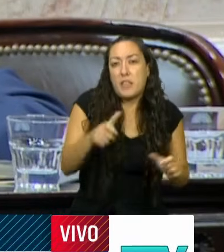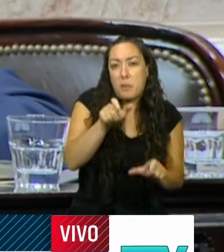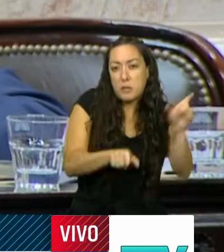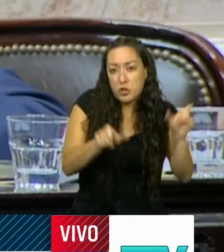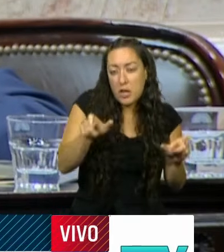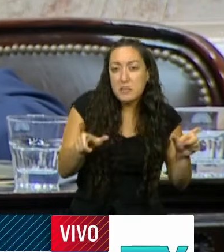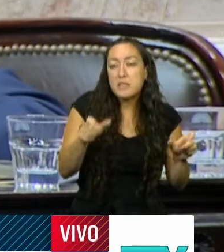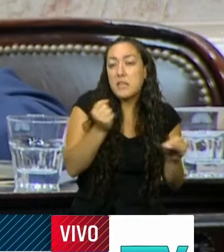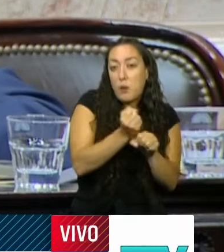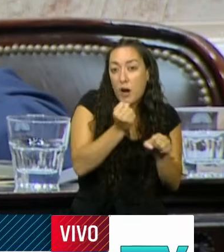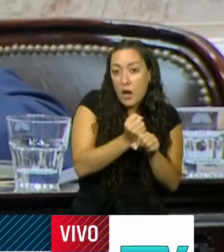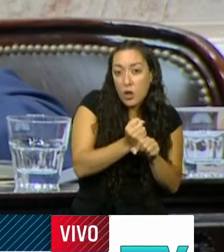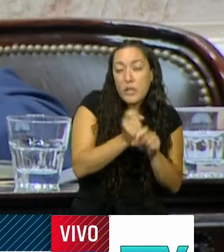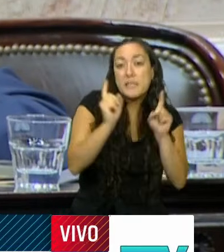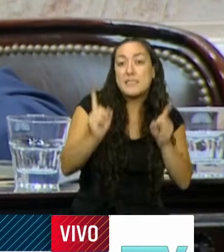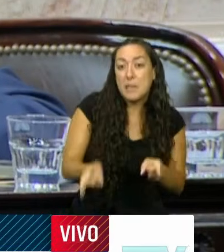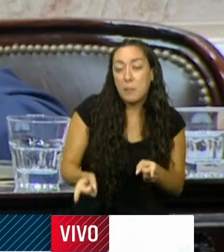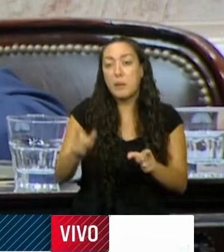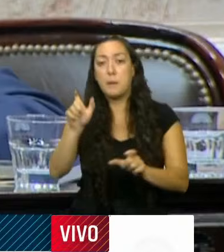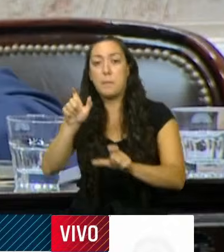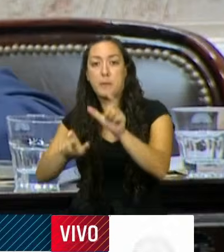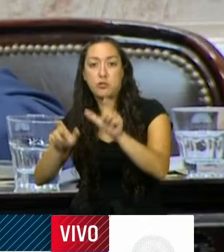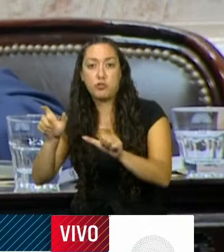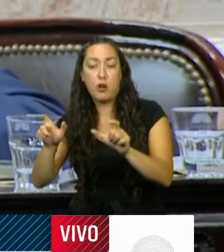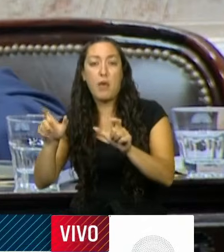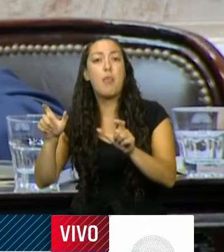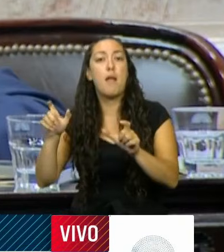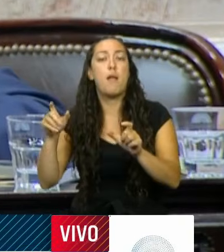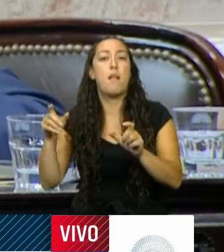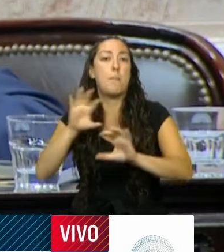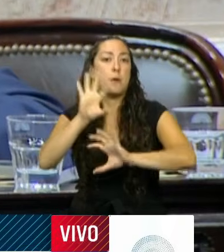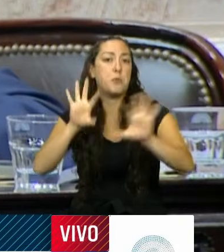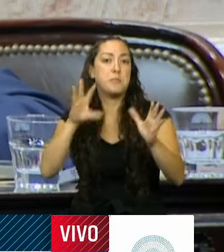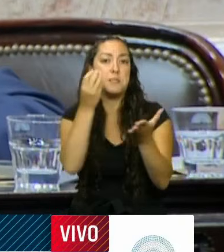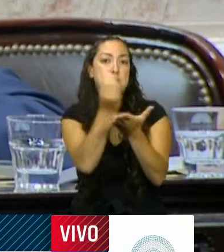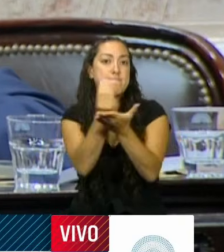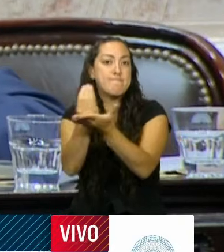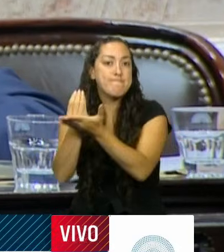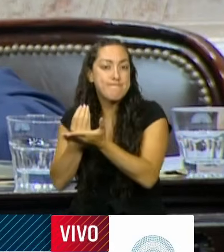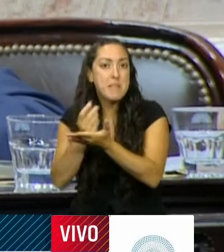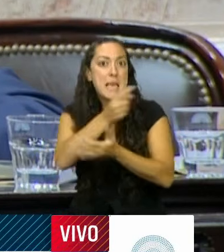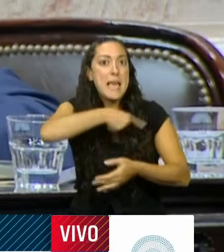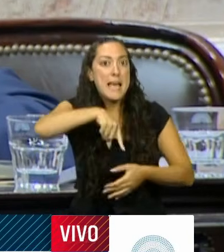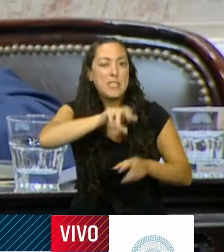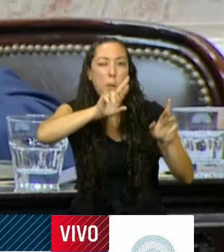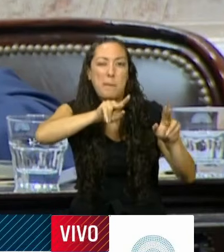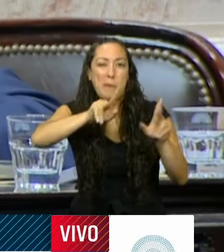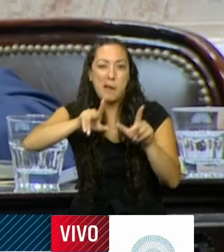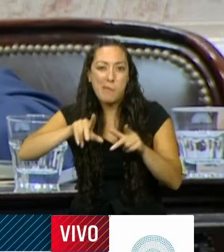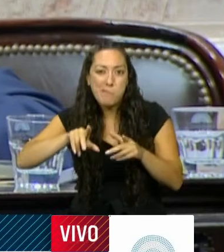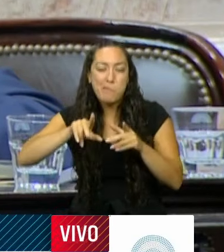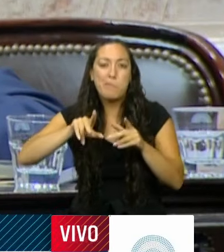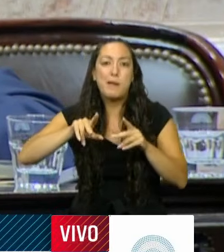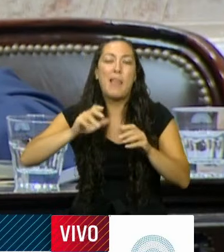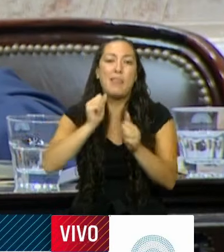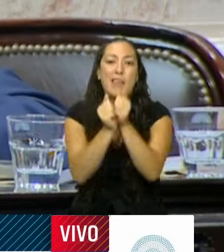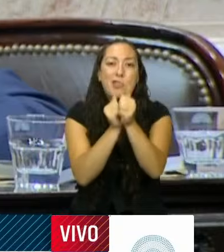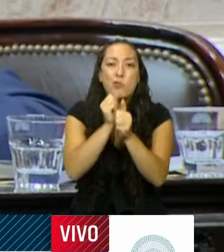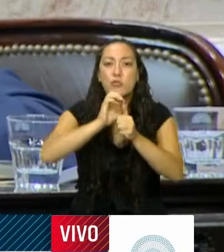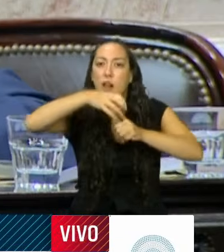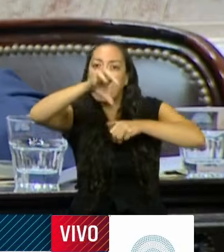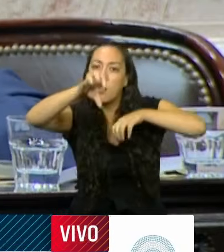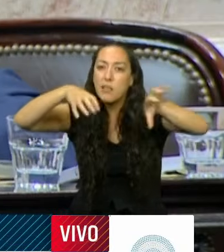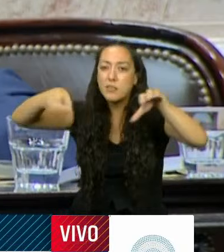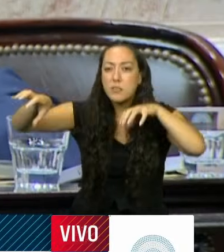trabajador, vea también a los pobladores de las provincias y hayan tenido una política de distribución de industrias